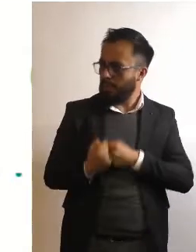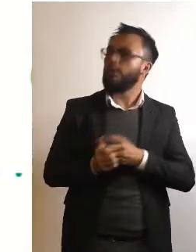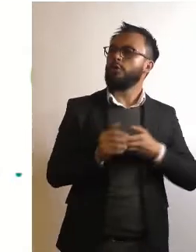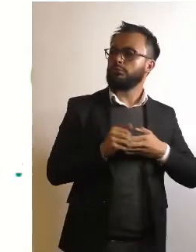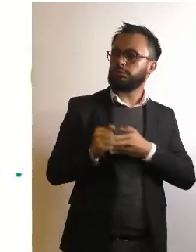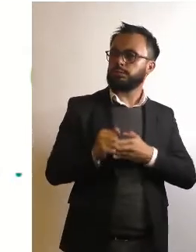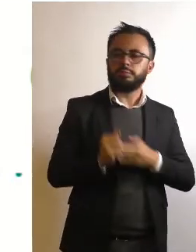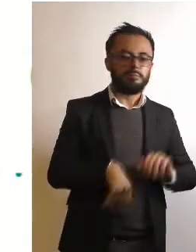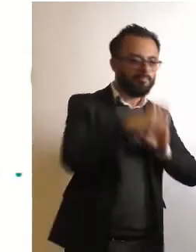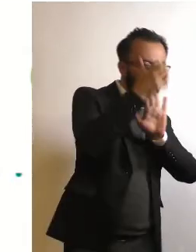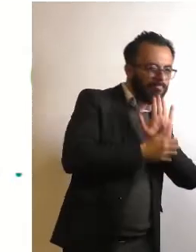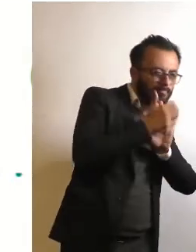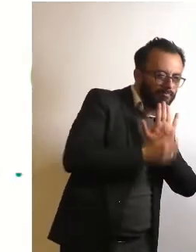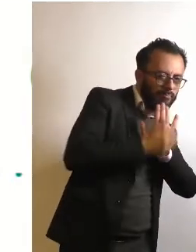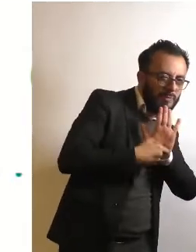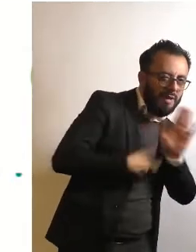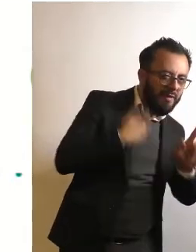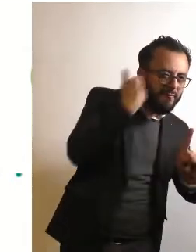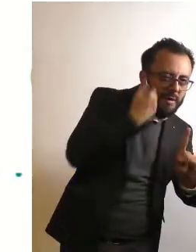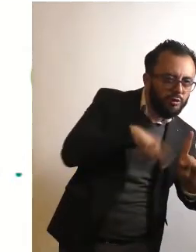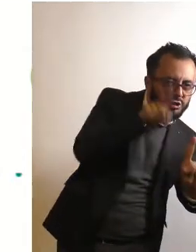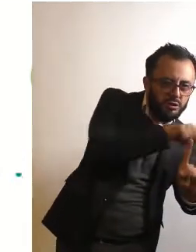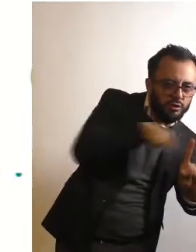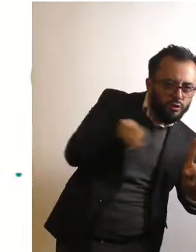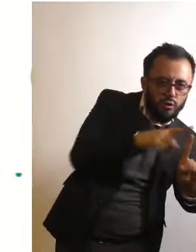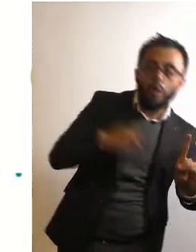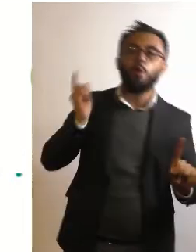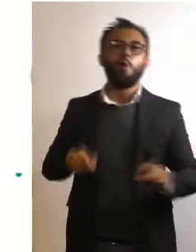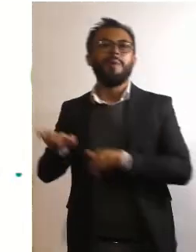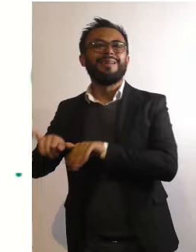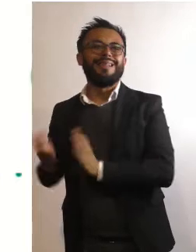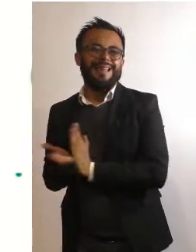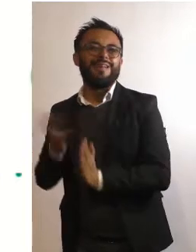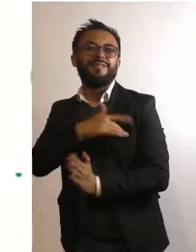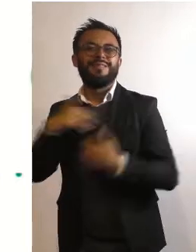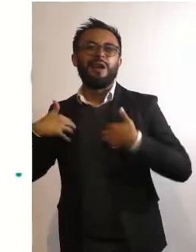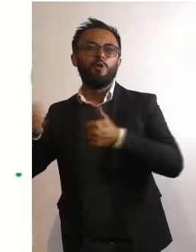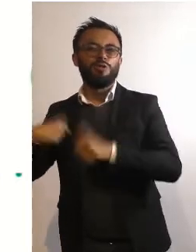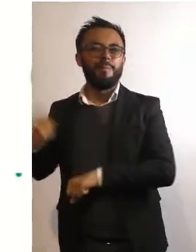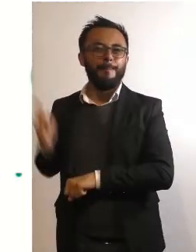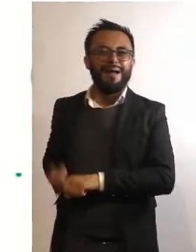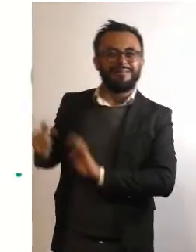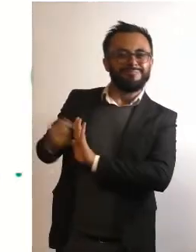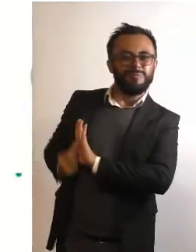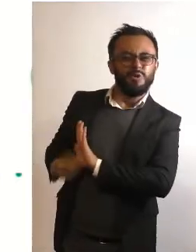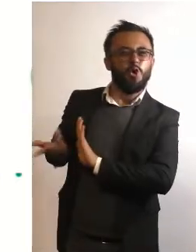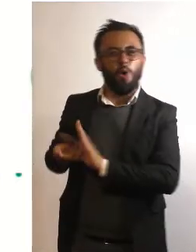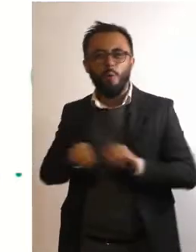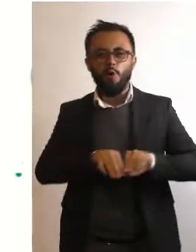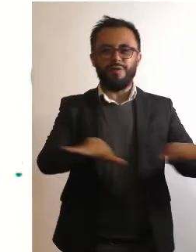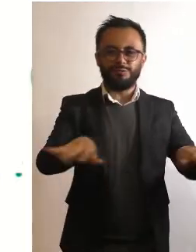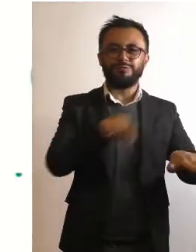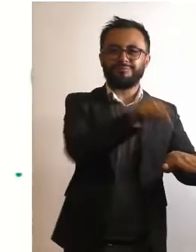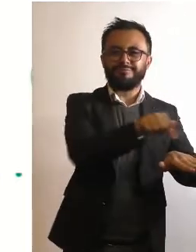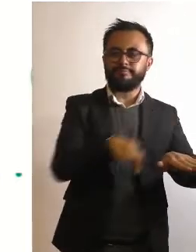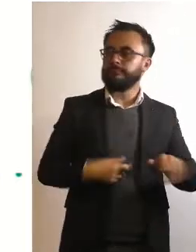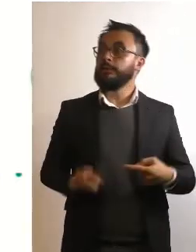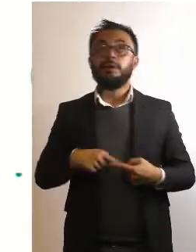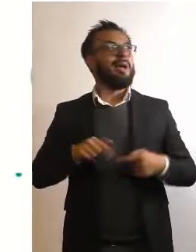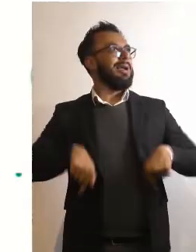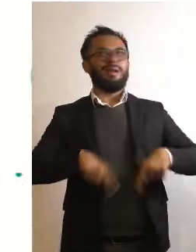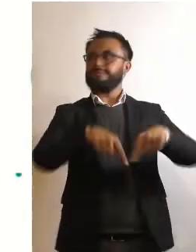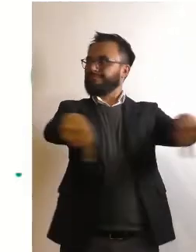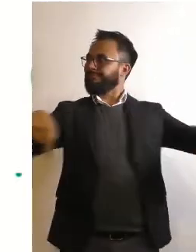Salud de dar esta cobertura. Adaptamos nuestra planta física de acuerdo con los protocolos de